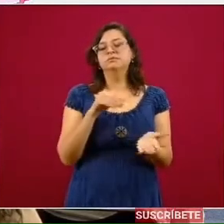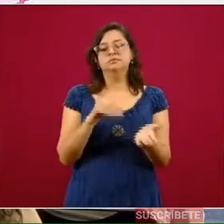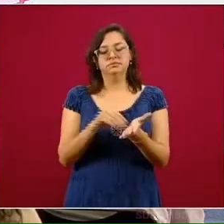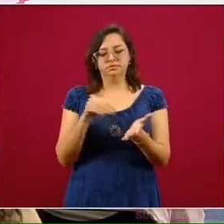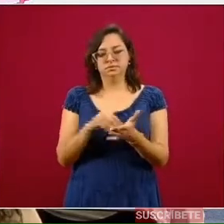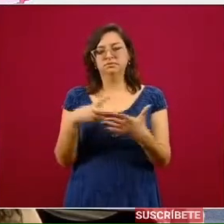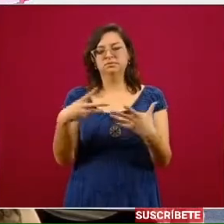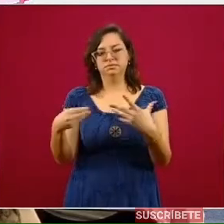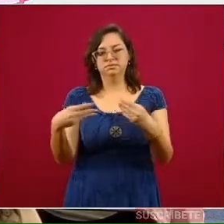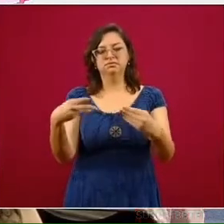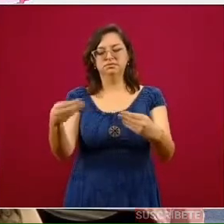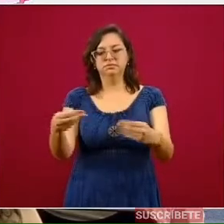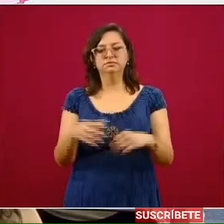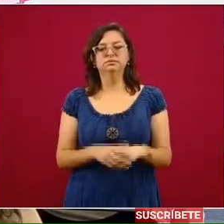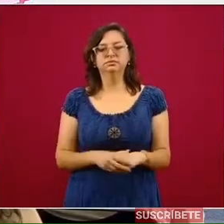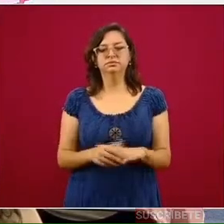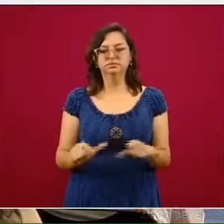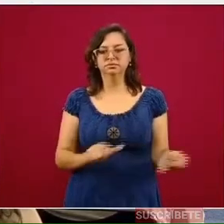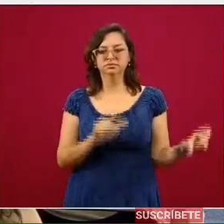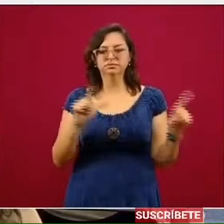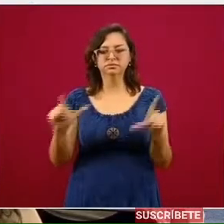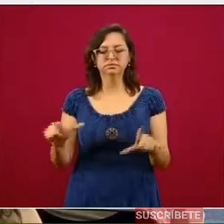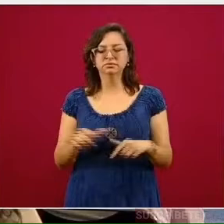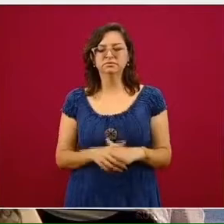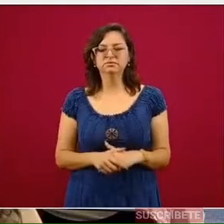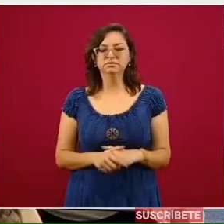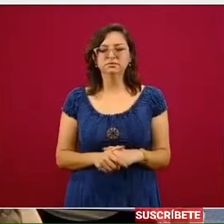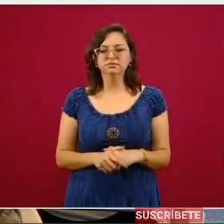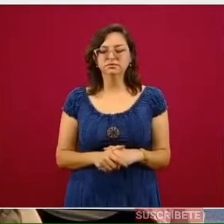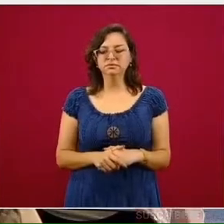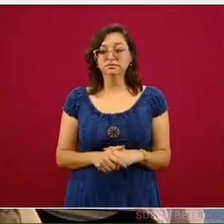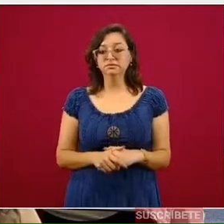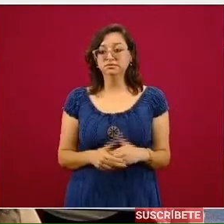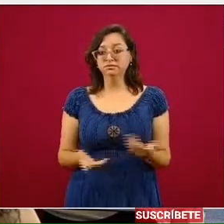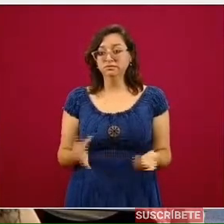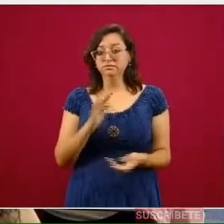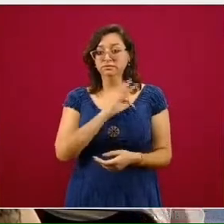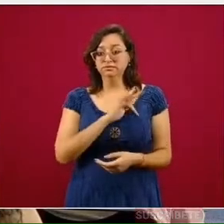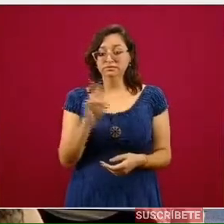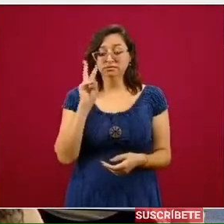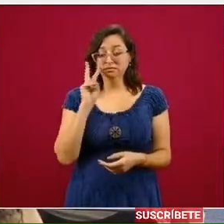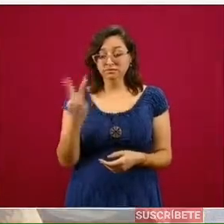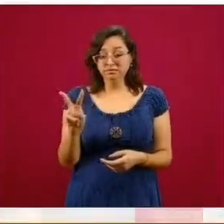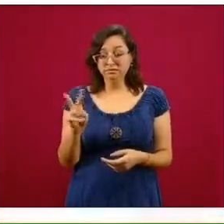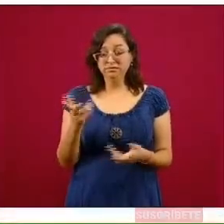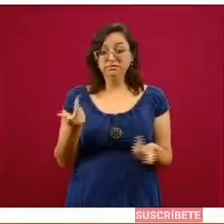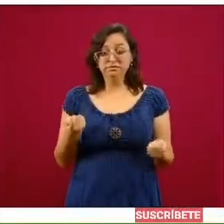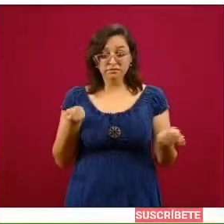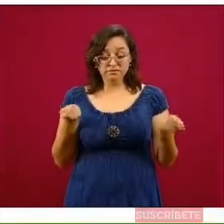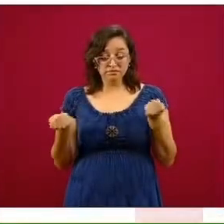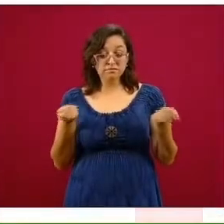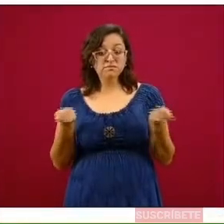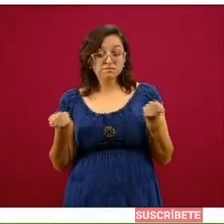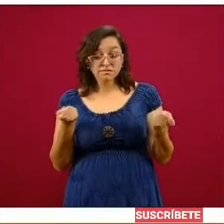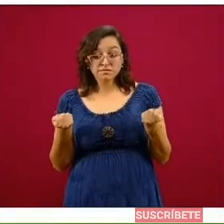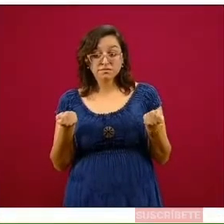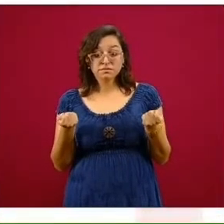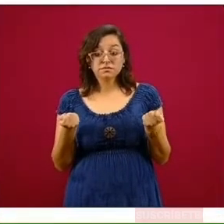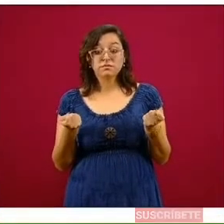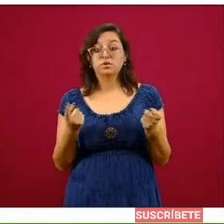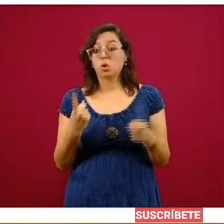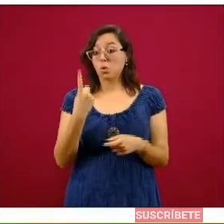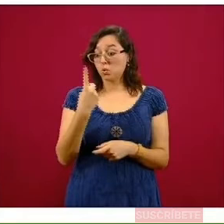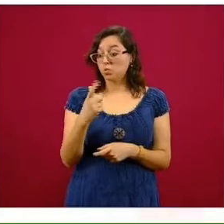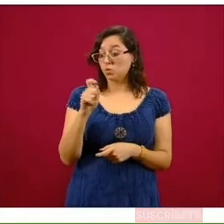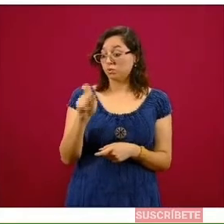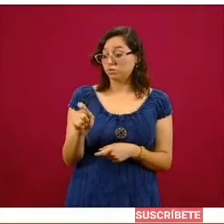de la epidemia. Si vemos la siguiente diapositiva, vamos a ver que este número básico, si bien es cierto, no ha superado